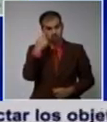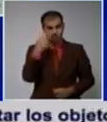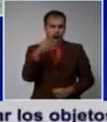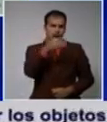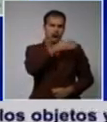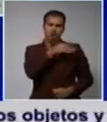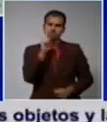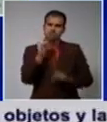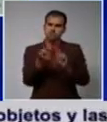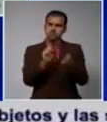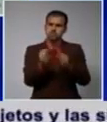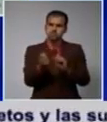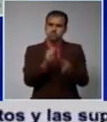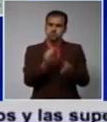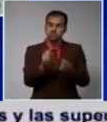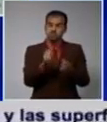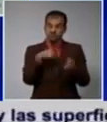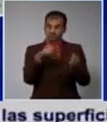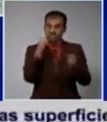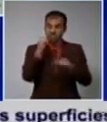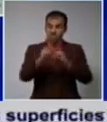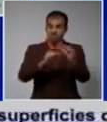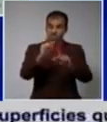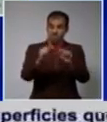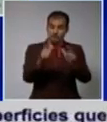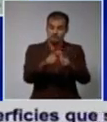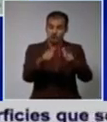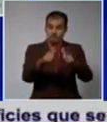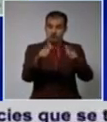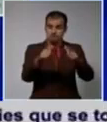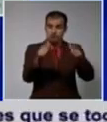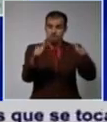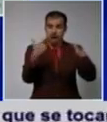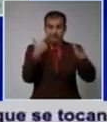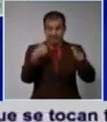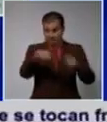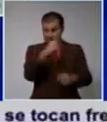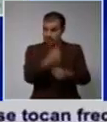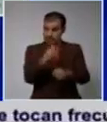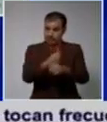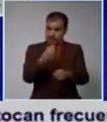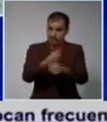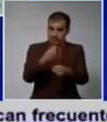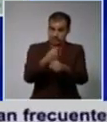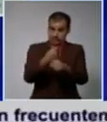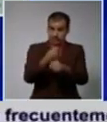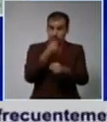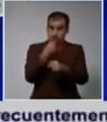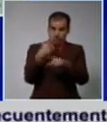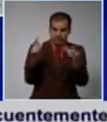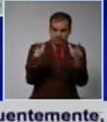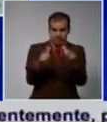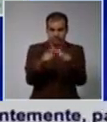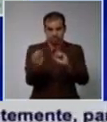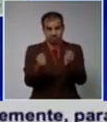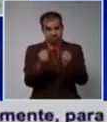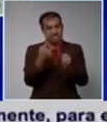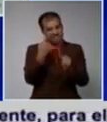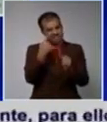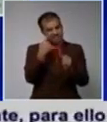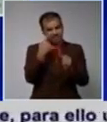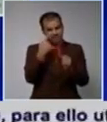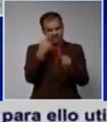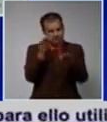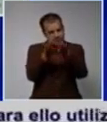que ha ido incrementando y que trabaja fuertemente, pero todavía con inestabilidad en